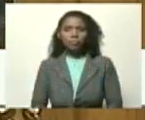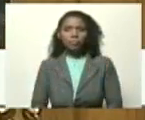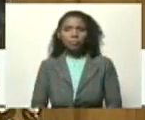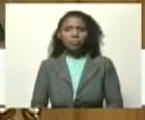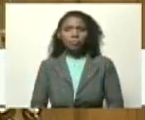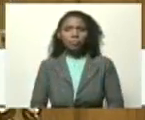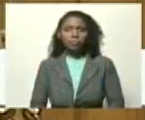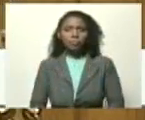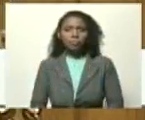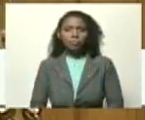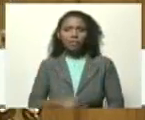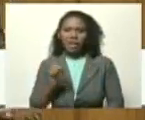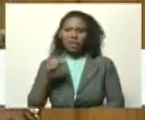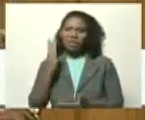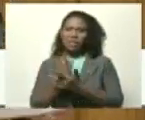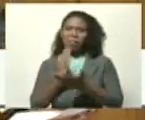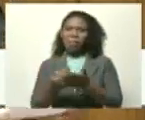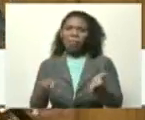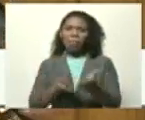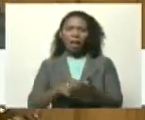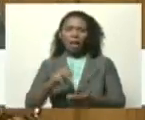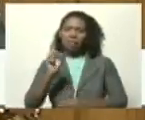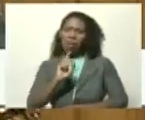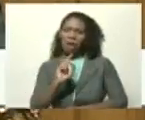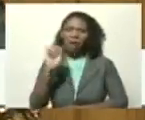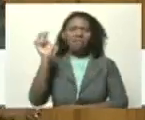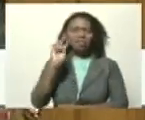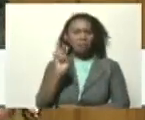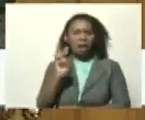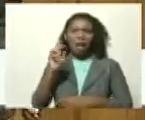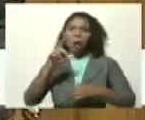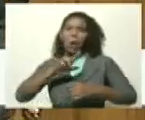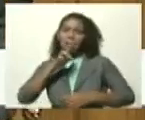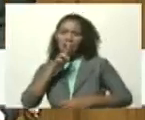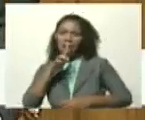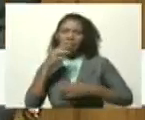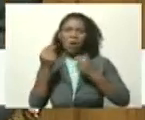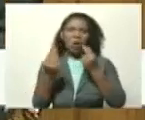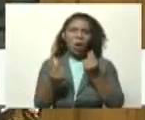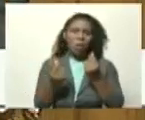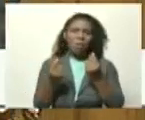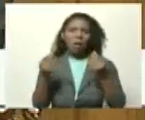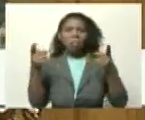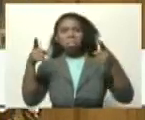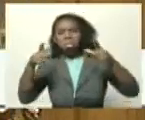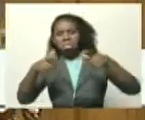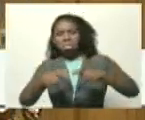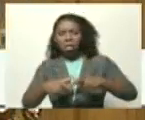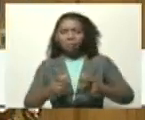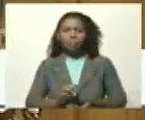Ellos siempre dicen, no, Venezuela, que está sumida en la más grave crisis económica.